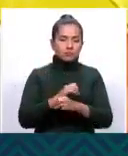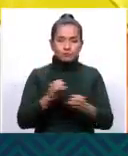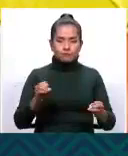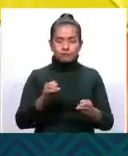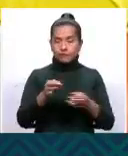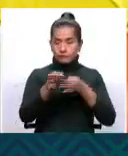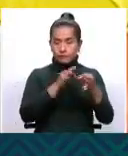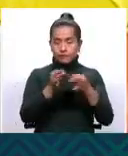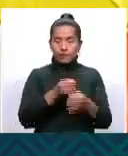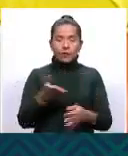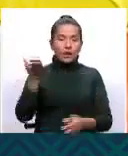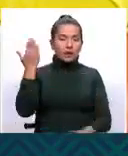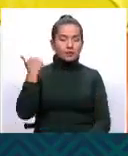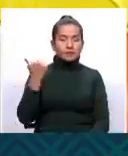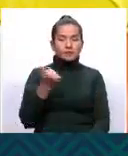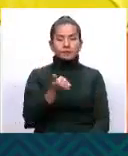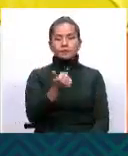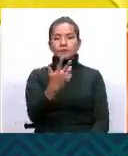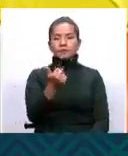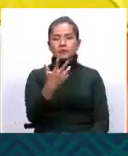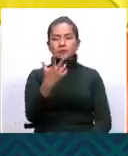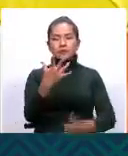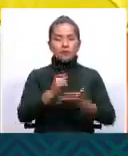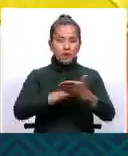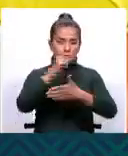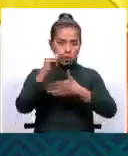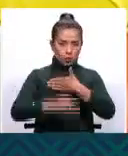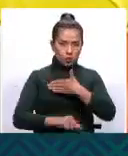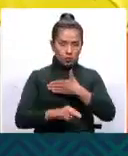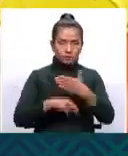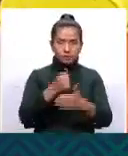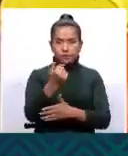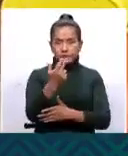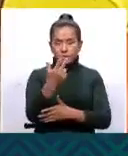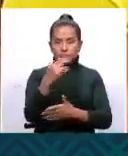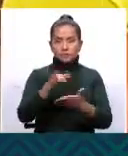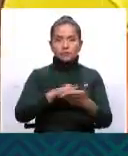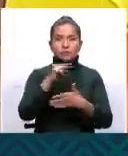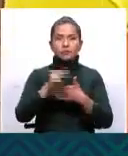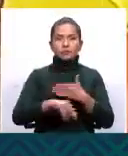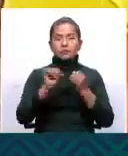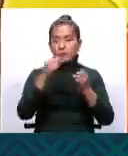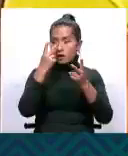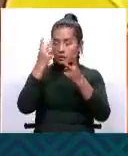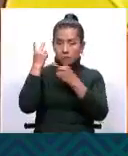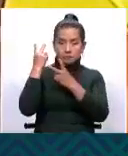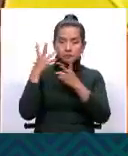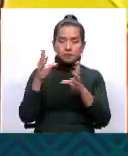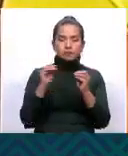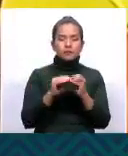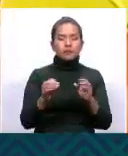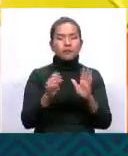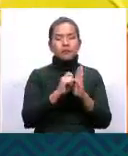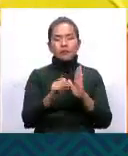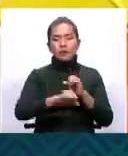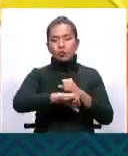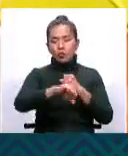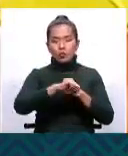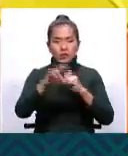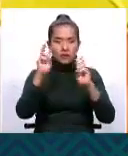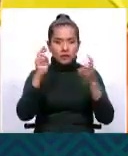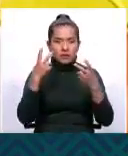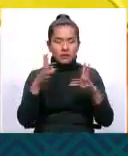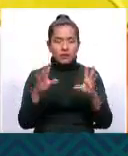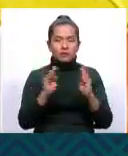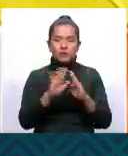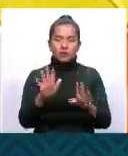fecha 13 de junio de este año, como se puede evidenciar aquí en una publicación que se realizó